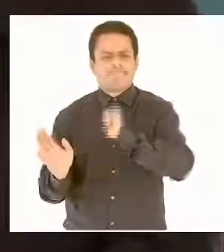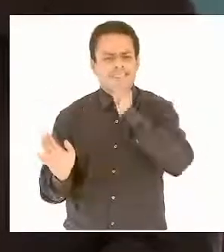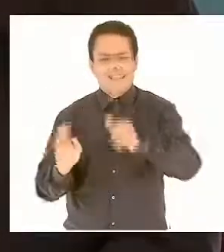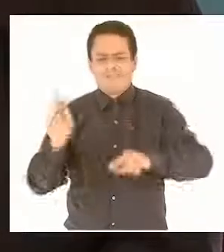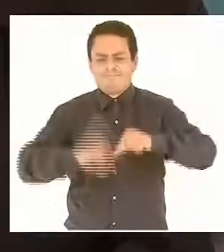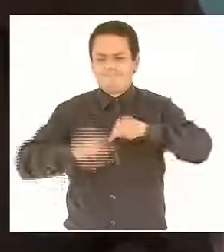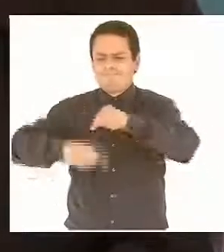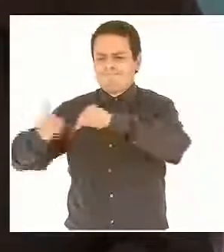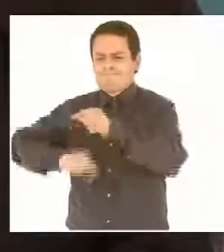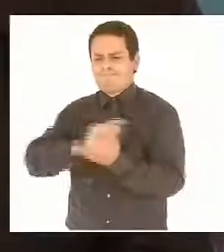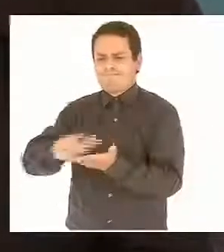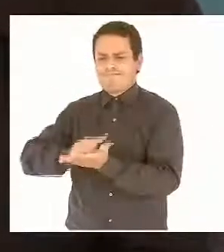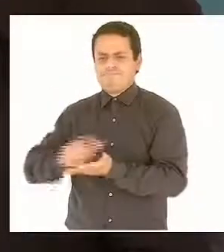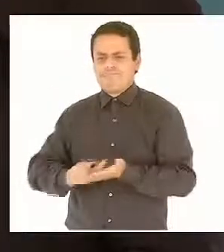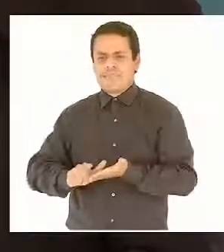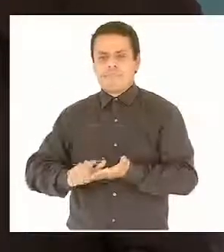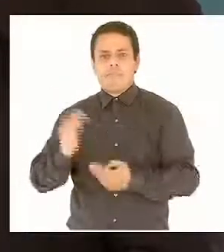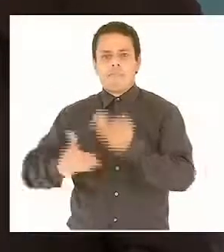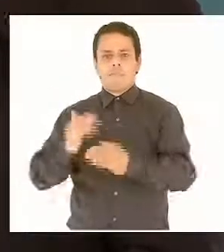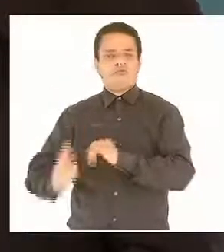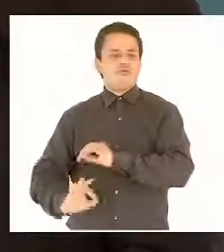Los resultados muy buenos.